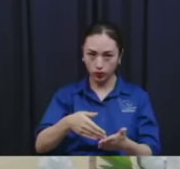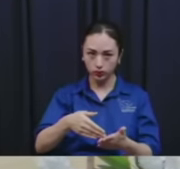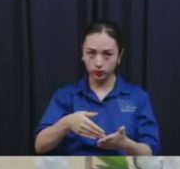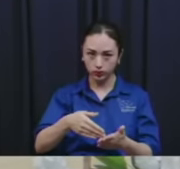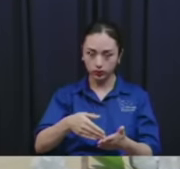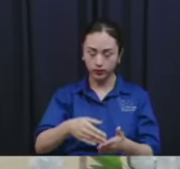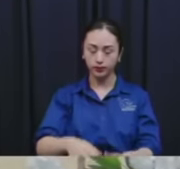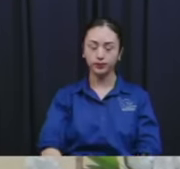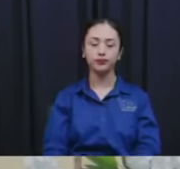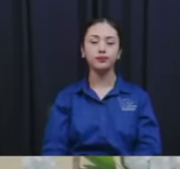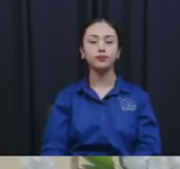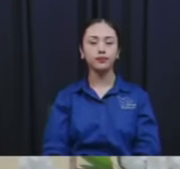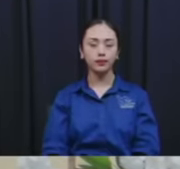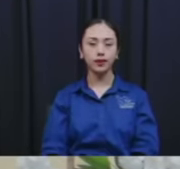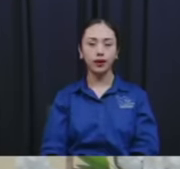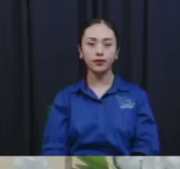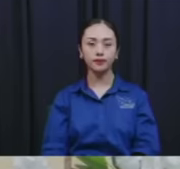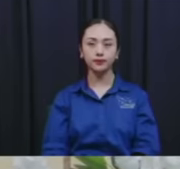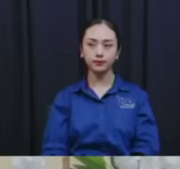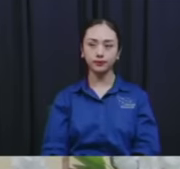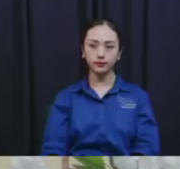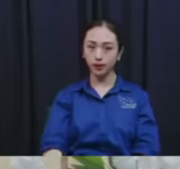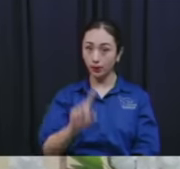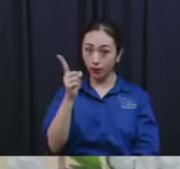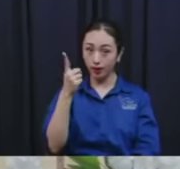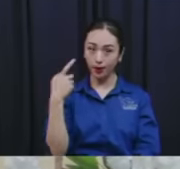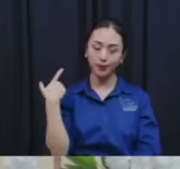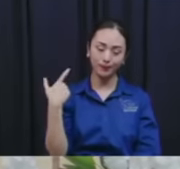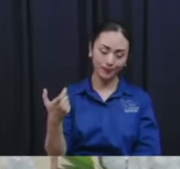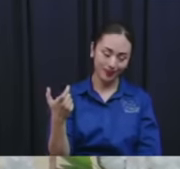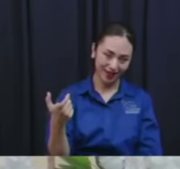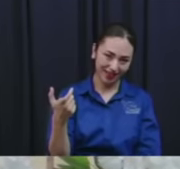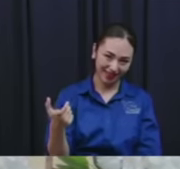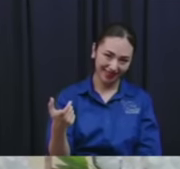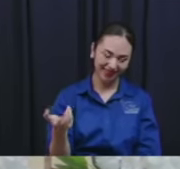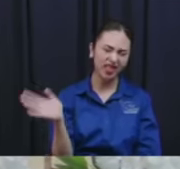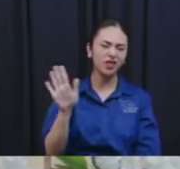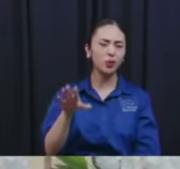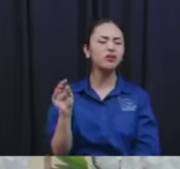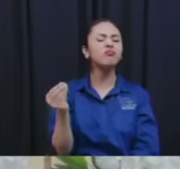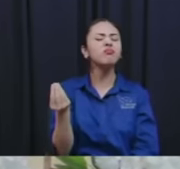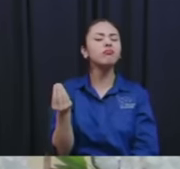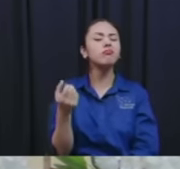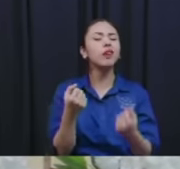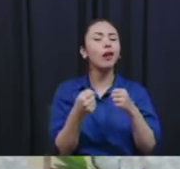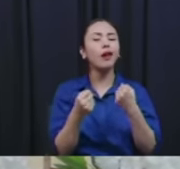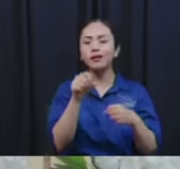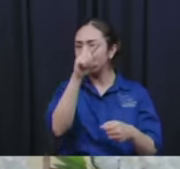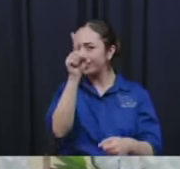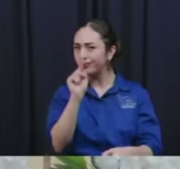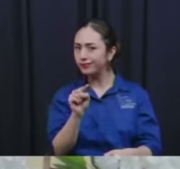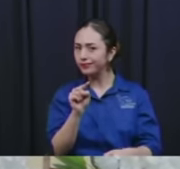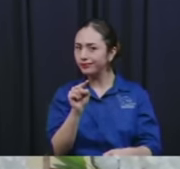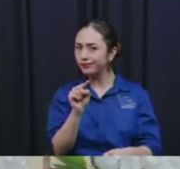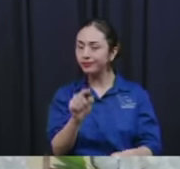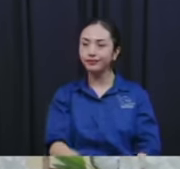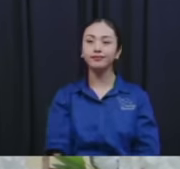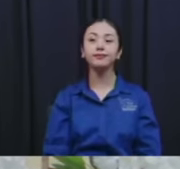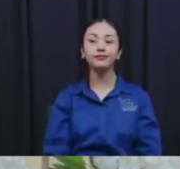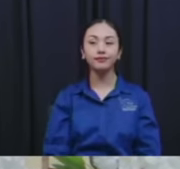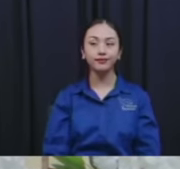hermano es pagar va Okay dónde se paga Ahí va ahora qué me toca hacer